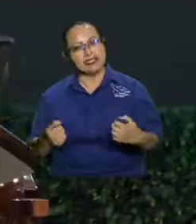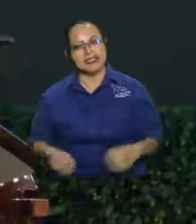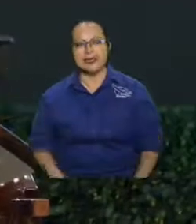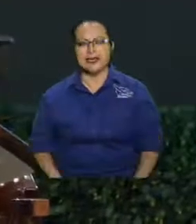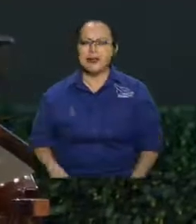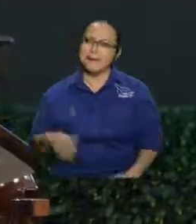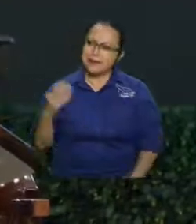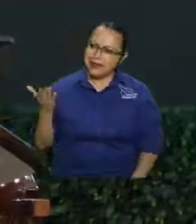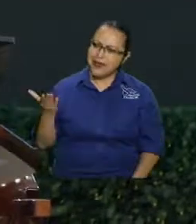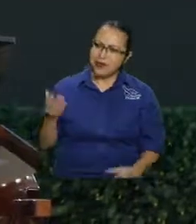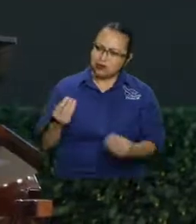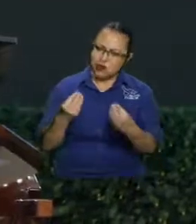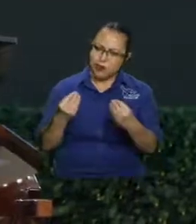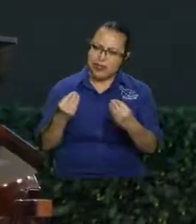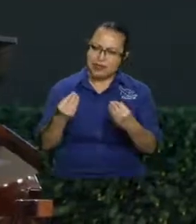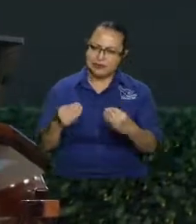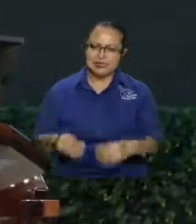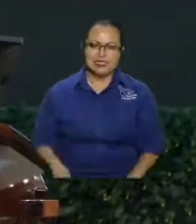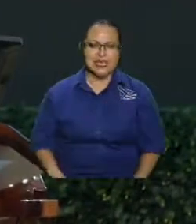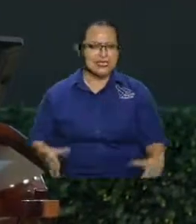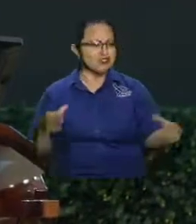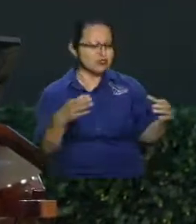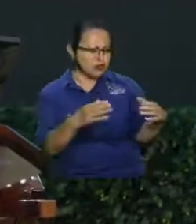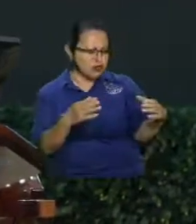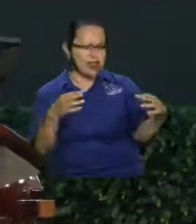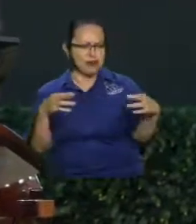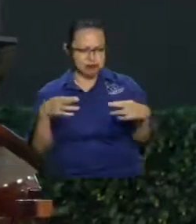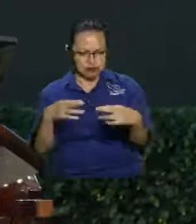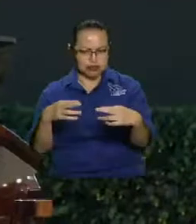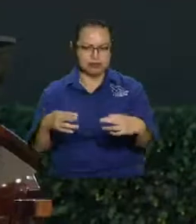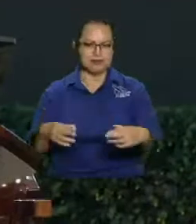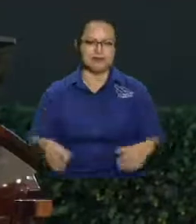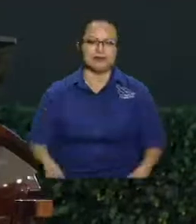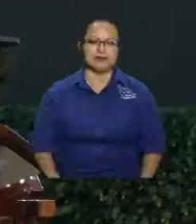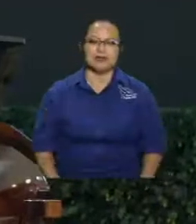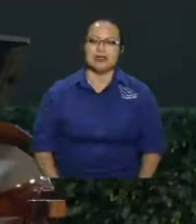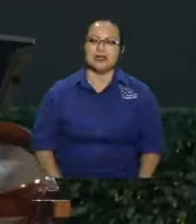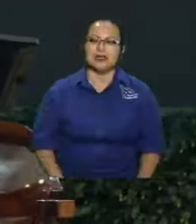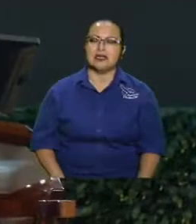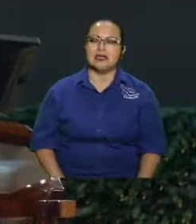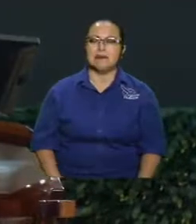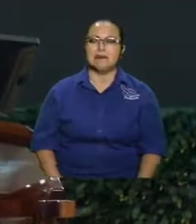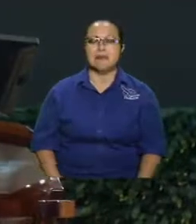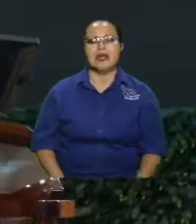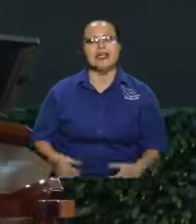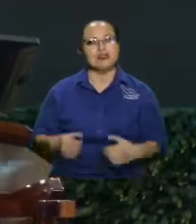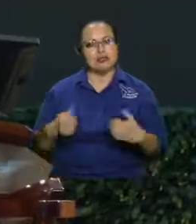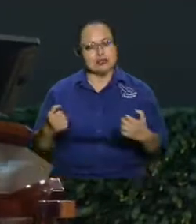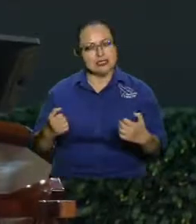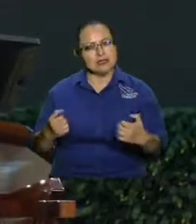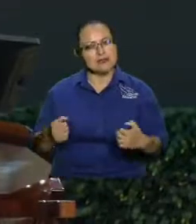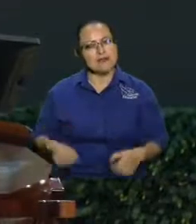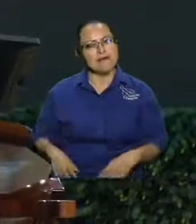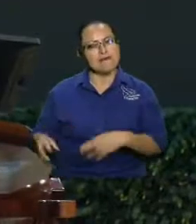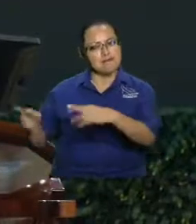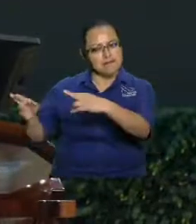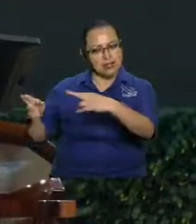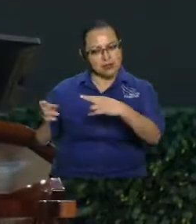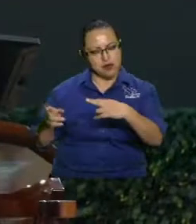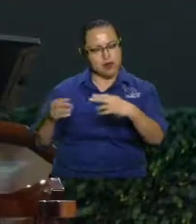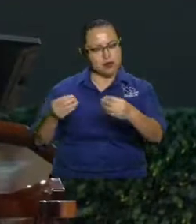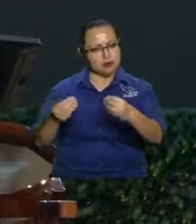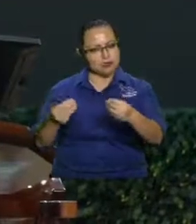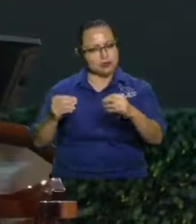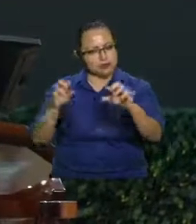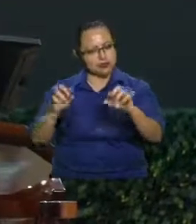nos veníamos ahí, mire, a mí deme tal cosa, y tal, y nos amontonábamos. Y cuando nos dimos cuenta, empezó a llegar bastante